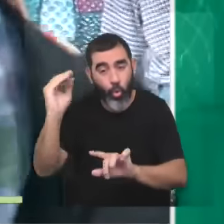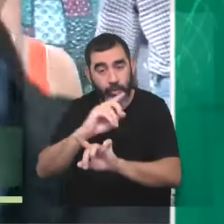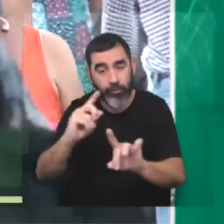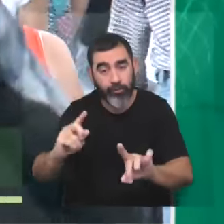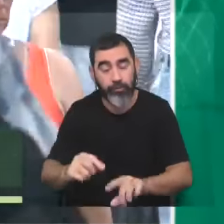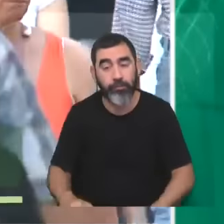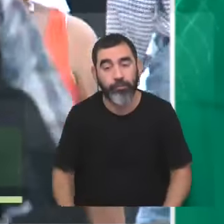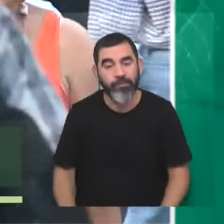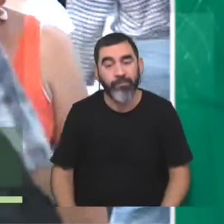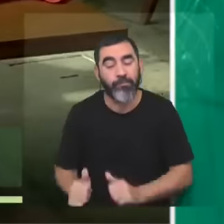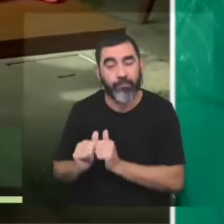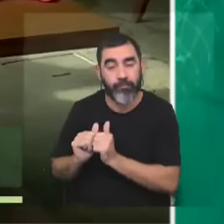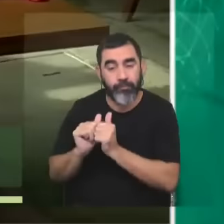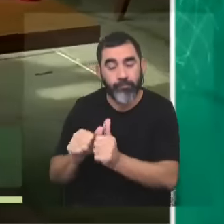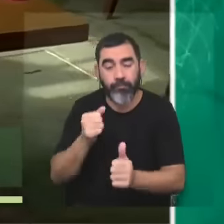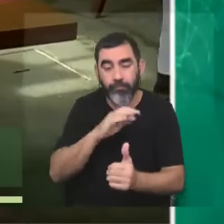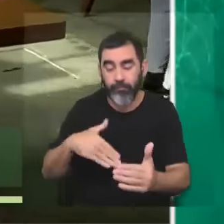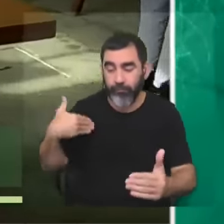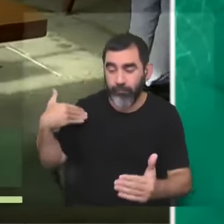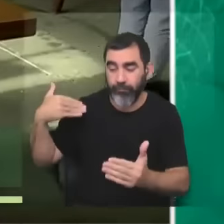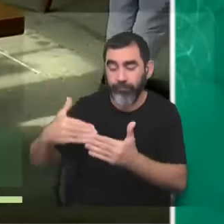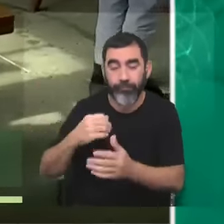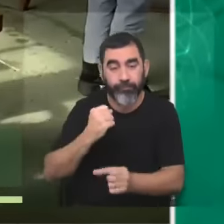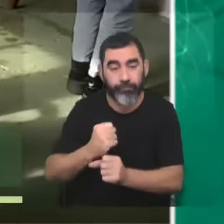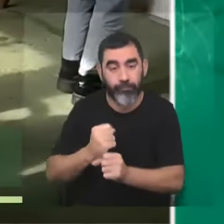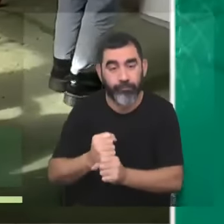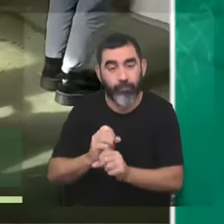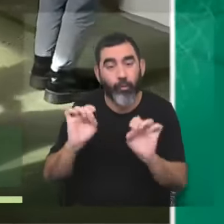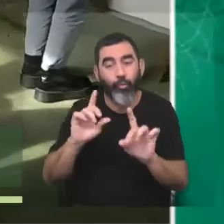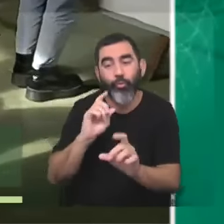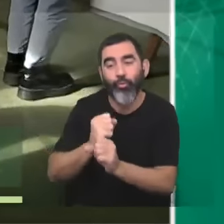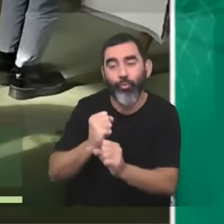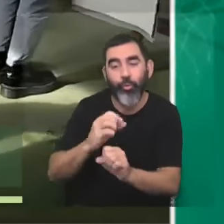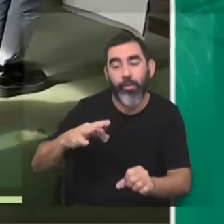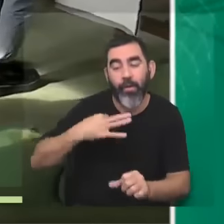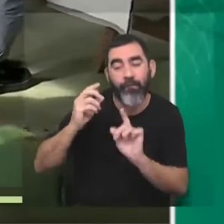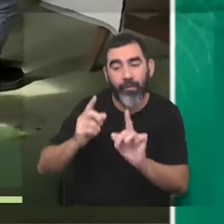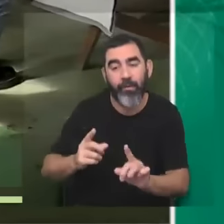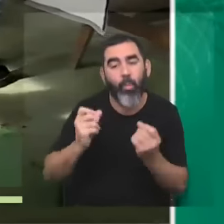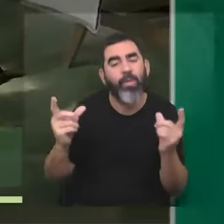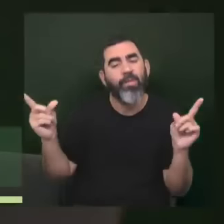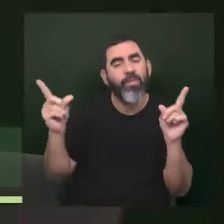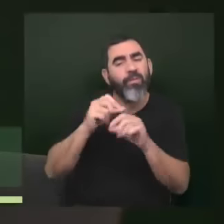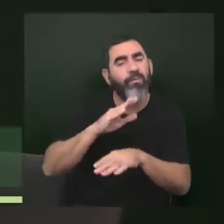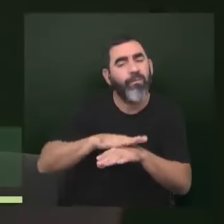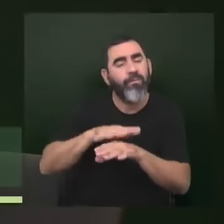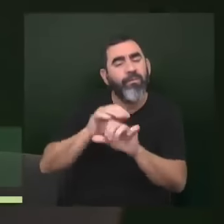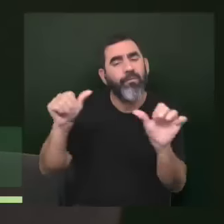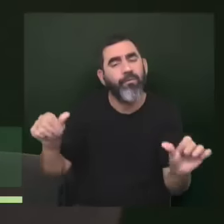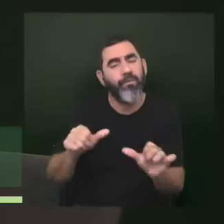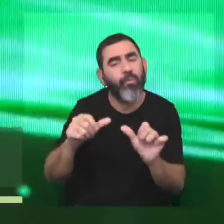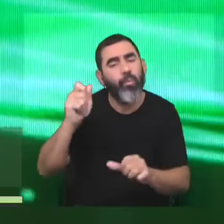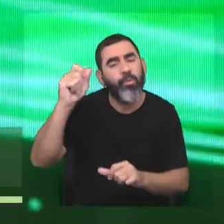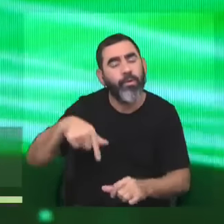hacemos todo un acompañamiento de su trayectoria vital no solamente de su trabajo y Y qué dificultades se afrontar Al momento de aplicar este este